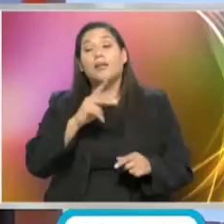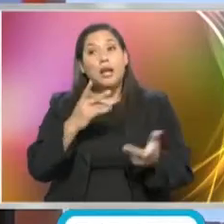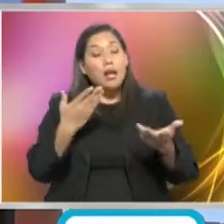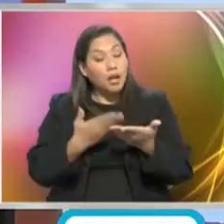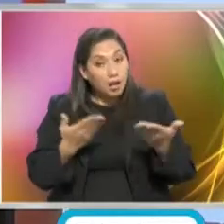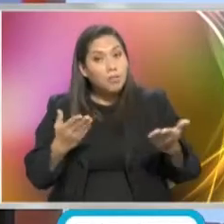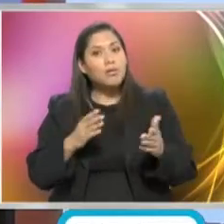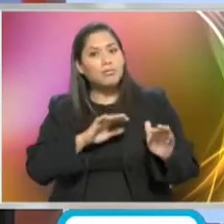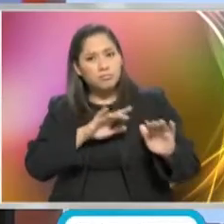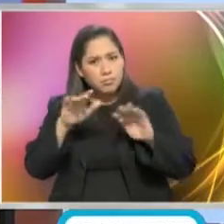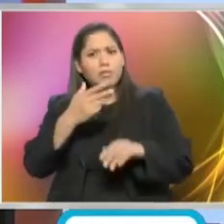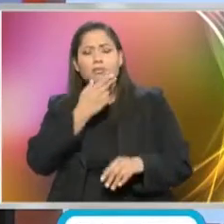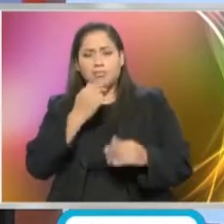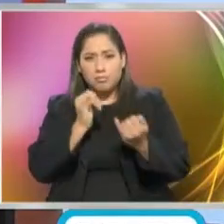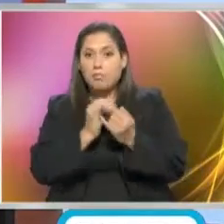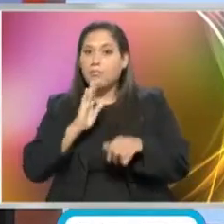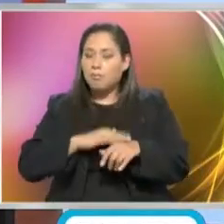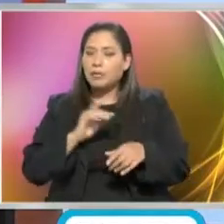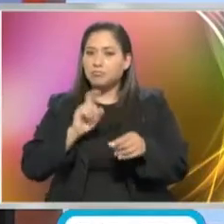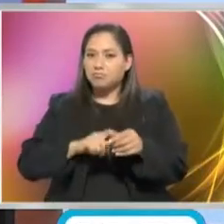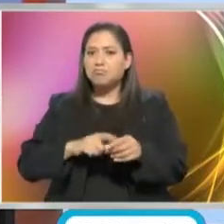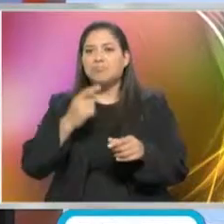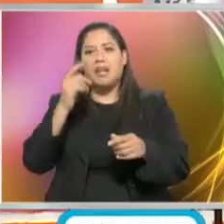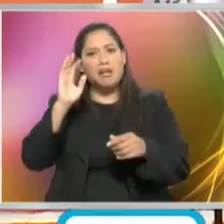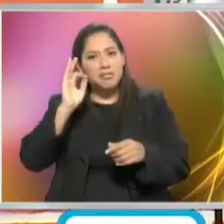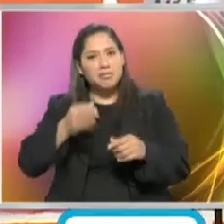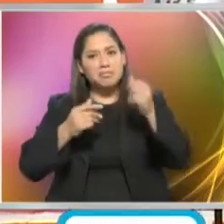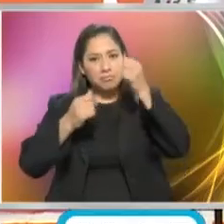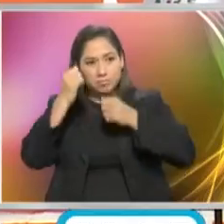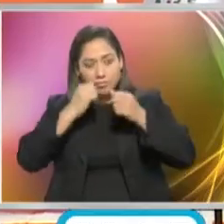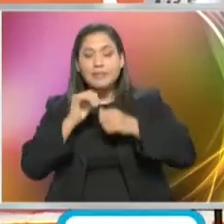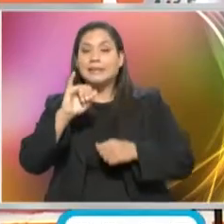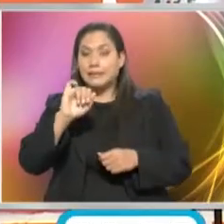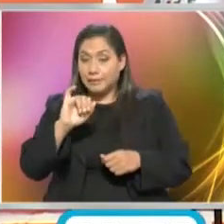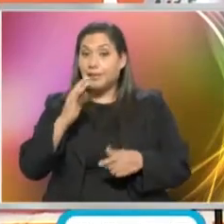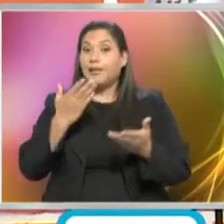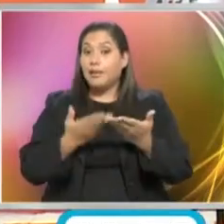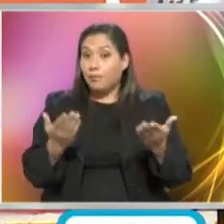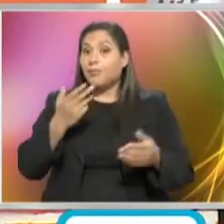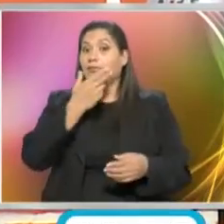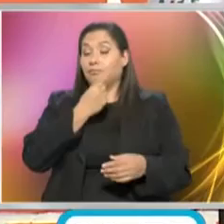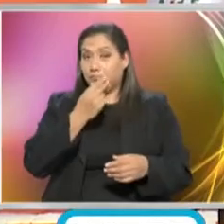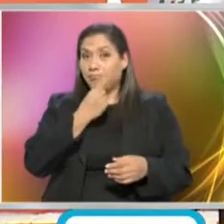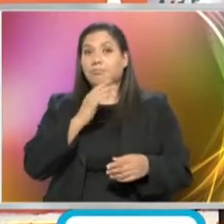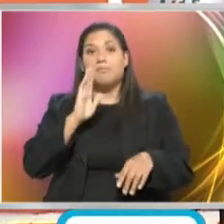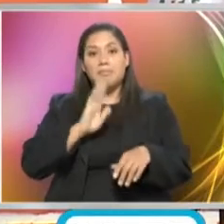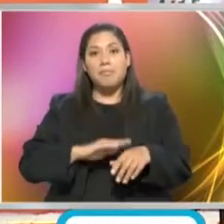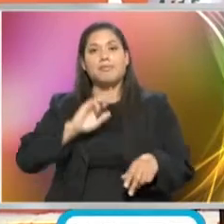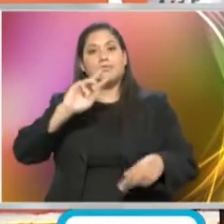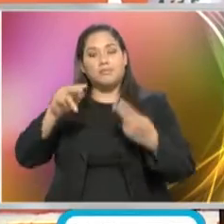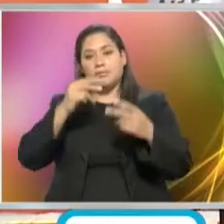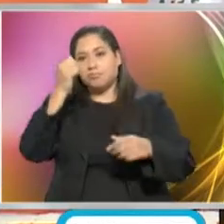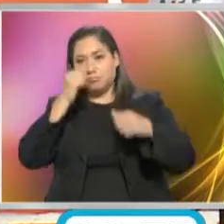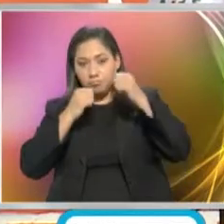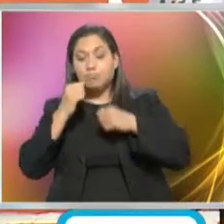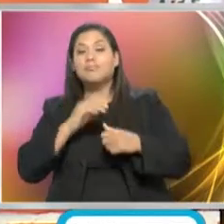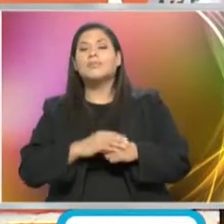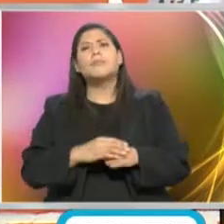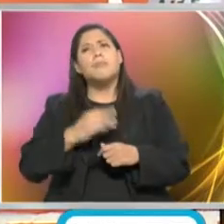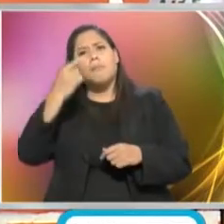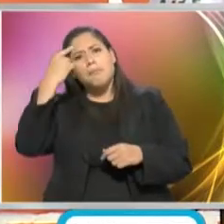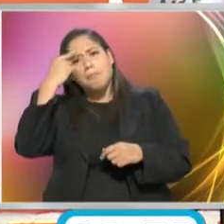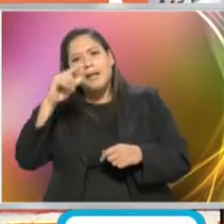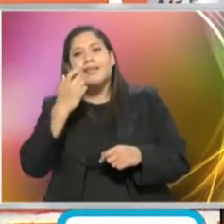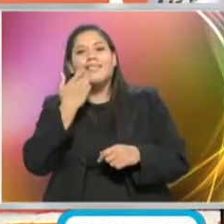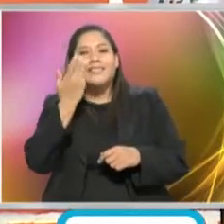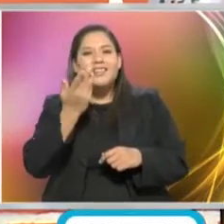un lugar común, ¿no es así? Cada vez somos más. Exactamente. Cada vez más los hombres acuden más a nuestra consulta, ¿Sí? a